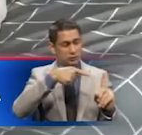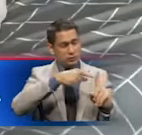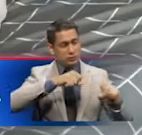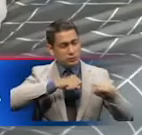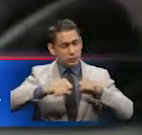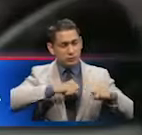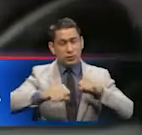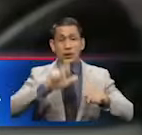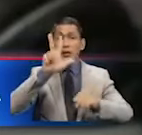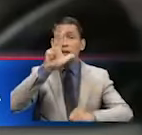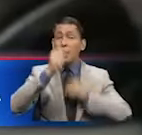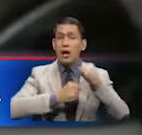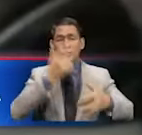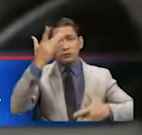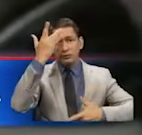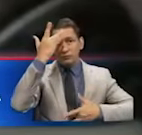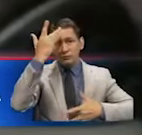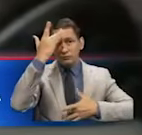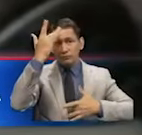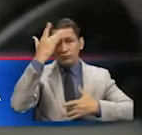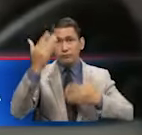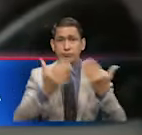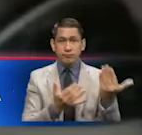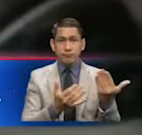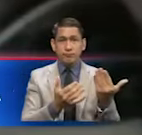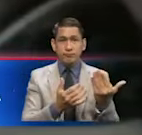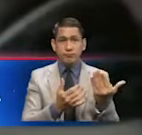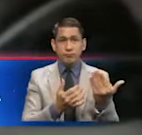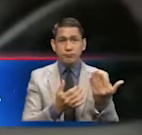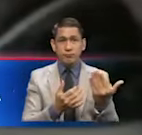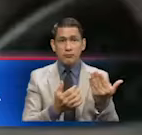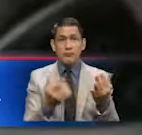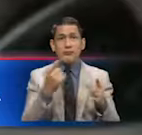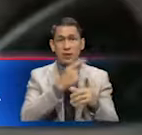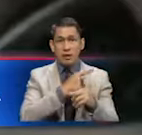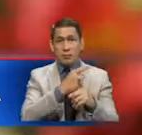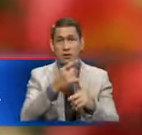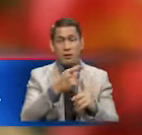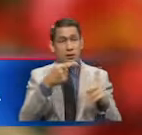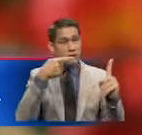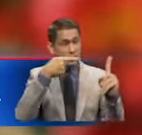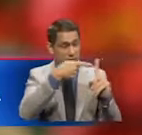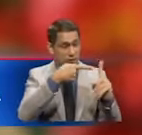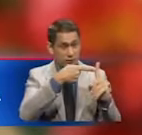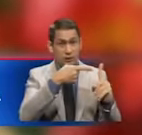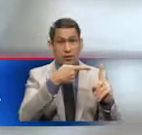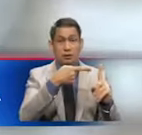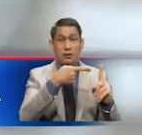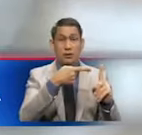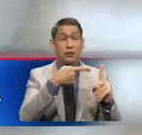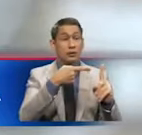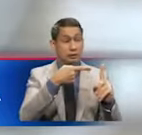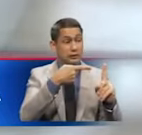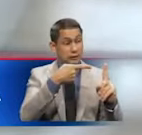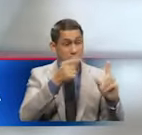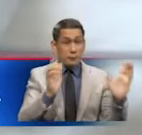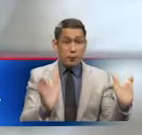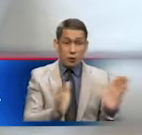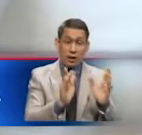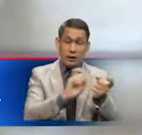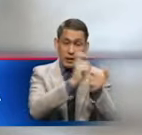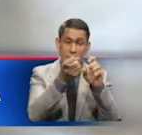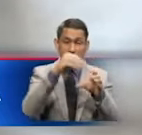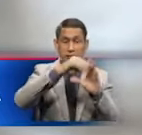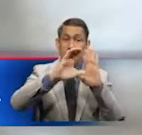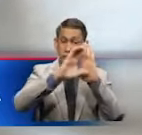3 años padeció esclerosis lateral amiotrófica, marca precedentes históricos en la jurisprudencia ecuatoriana y con lo cual en el futuro se